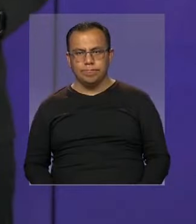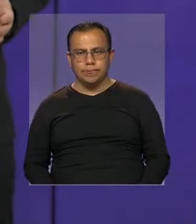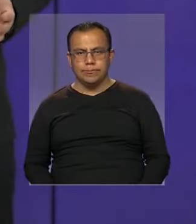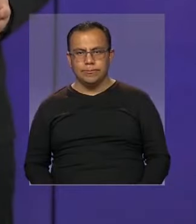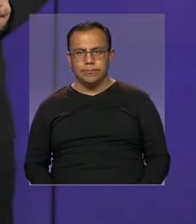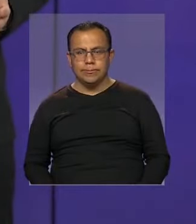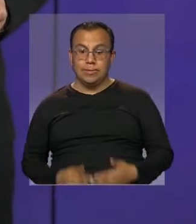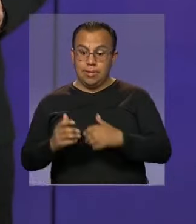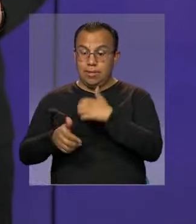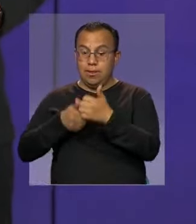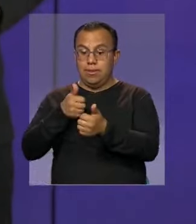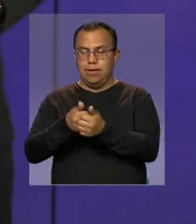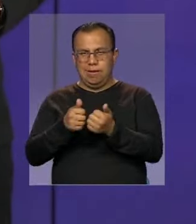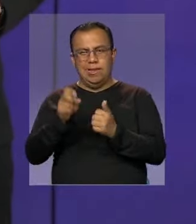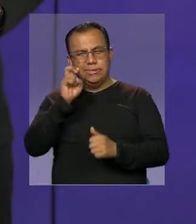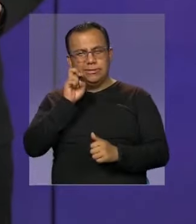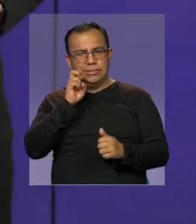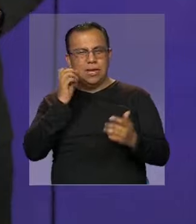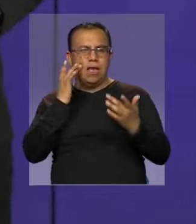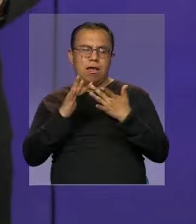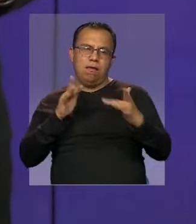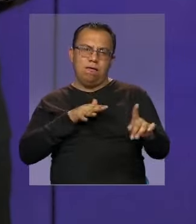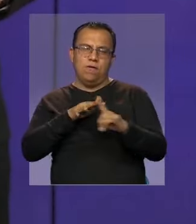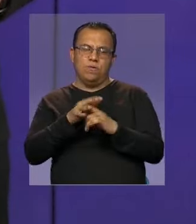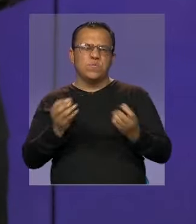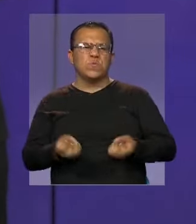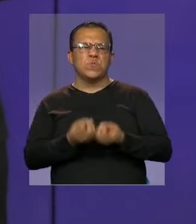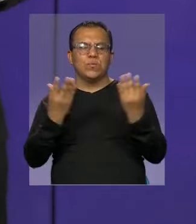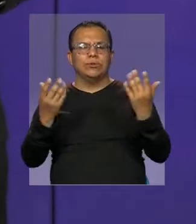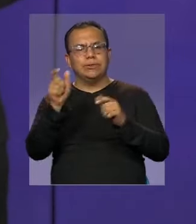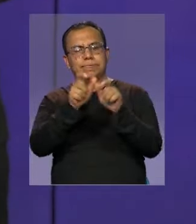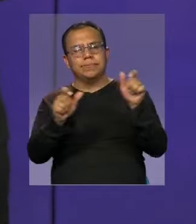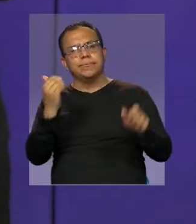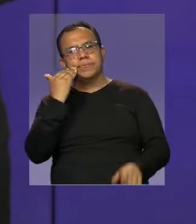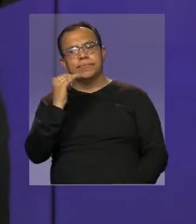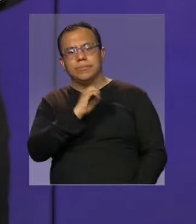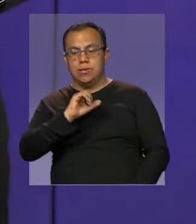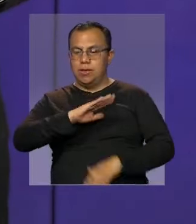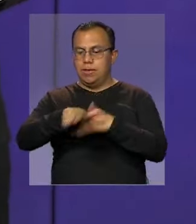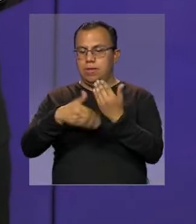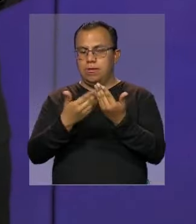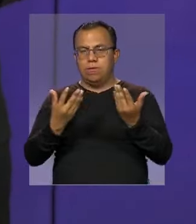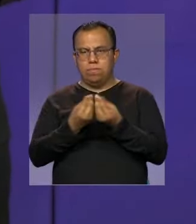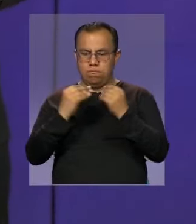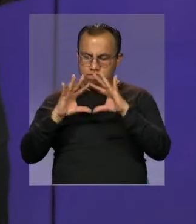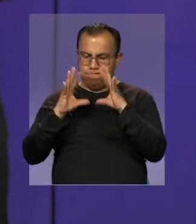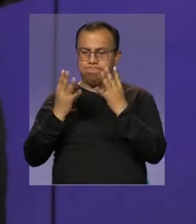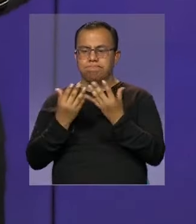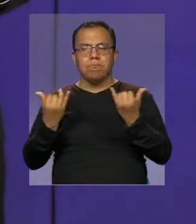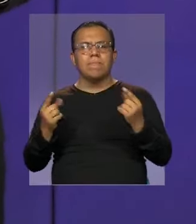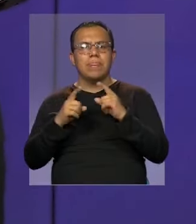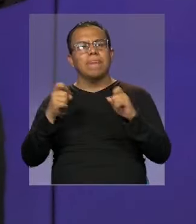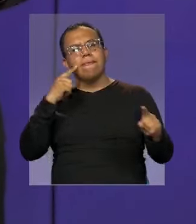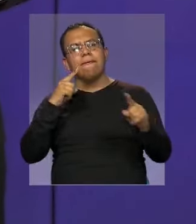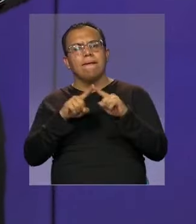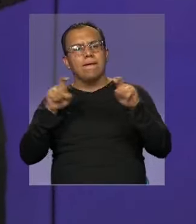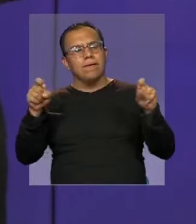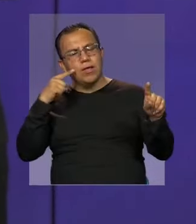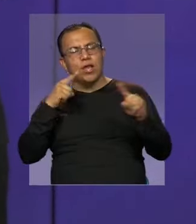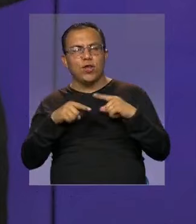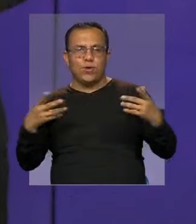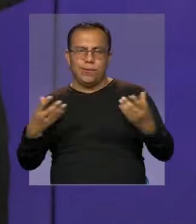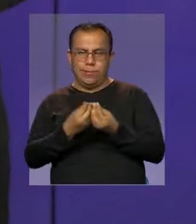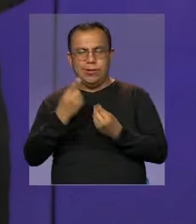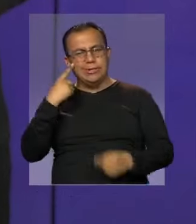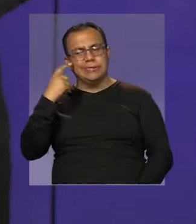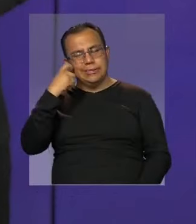El acoso sexual en el transporte público afecta a millones de mujeres en todo el mundo, causando indefensión, pero también riesgo